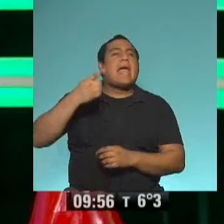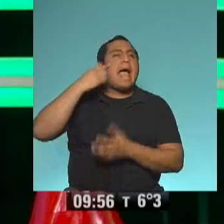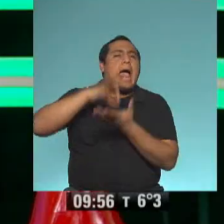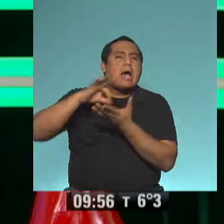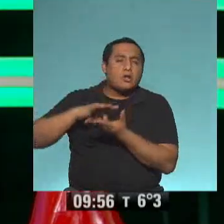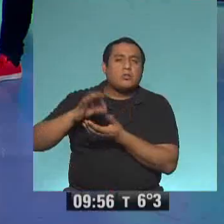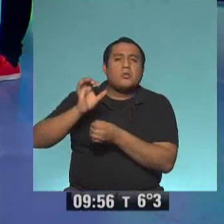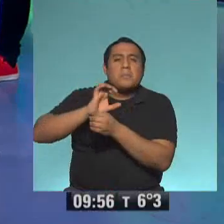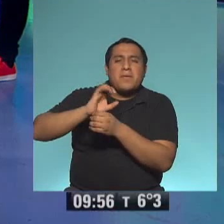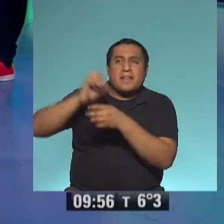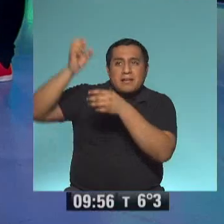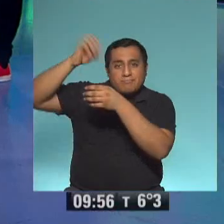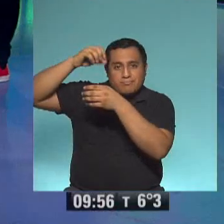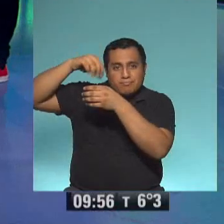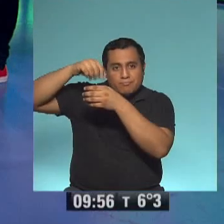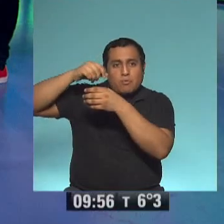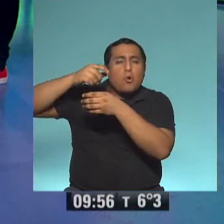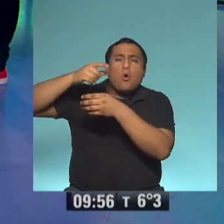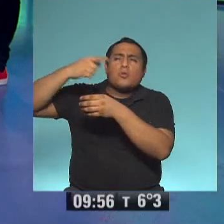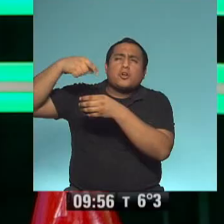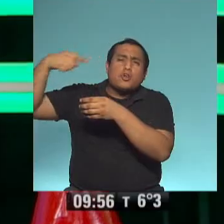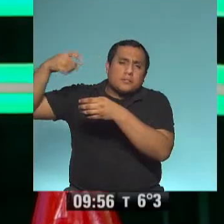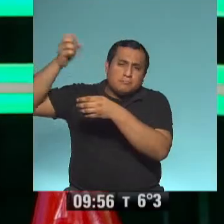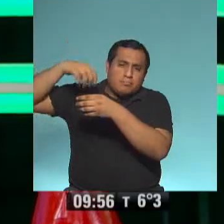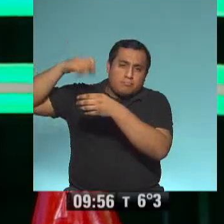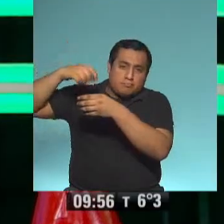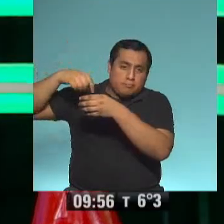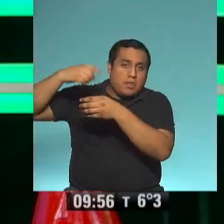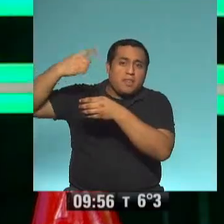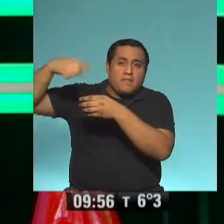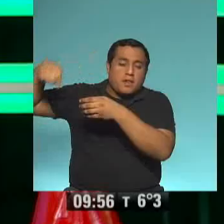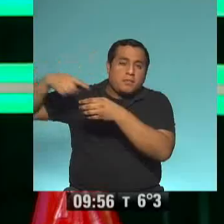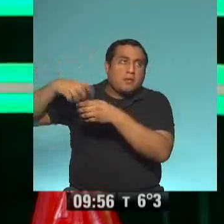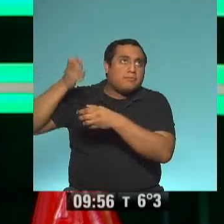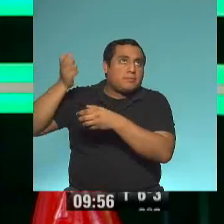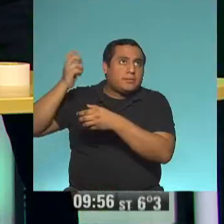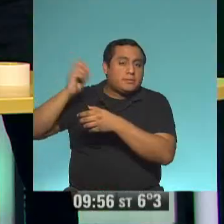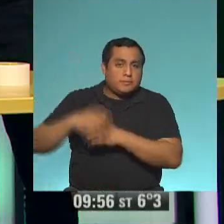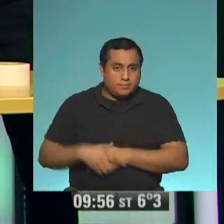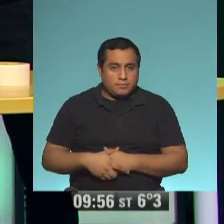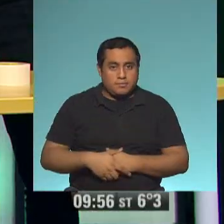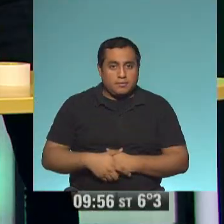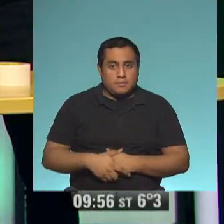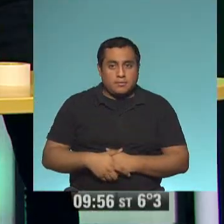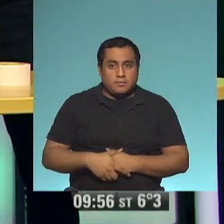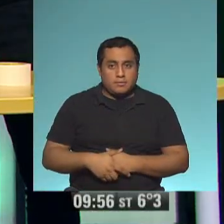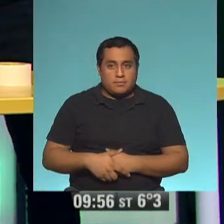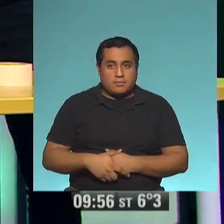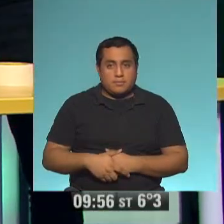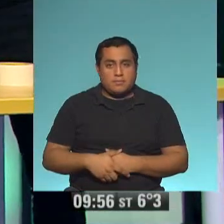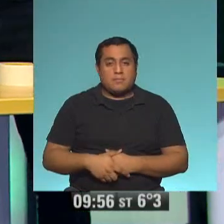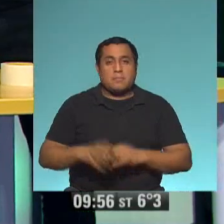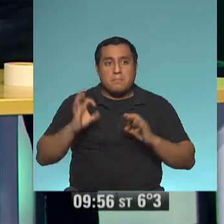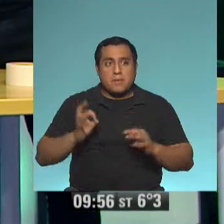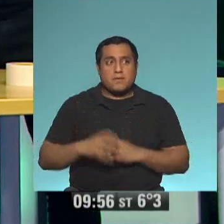O unas piedritas que puedan conseguir. Mira. O cualquier cosa. Diferentes contenidos, diferentes sonidos. Así que pueden hacerse varias. Ahí está. Gracias.